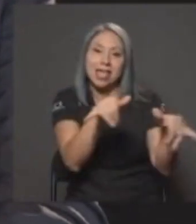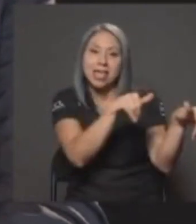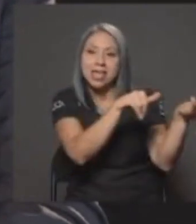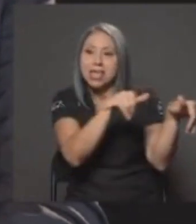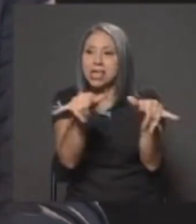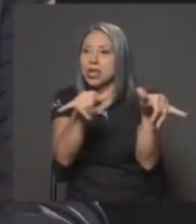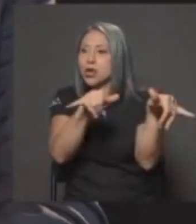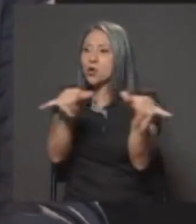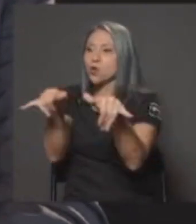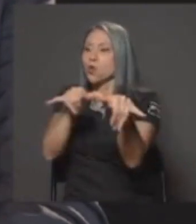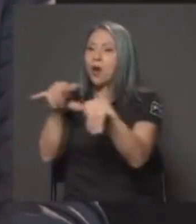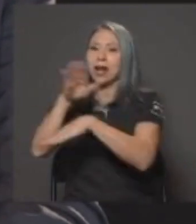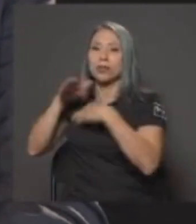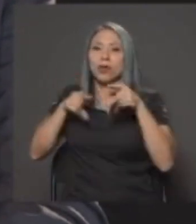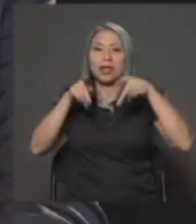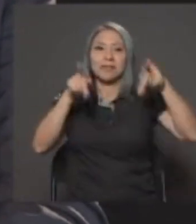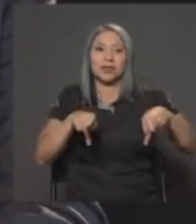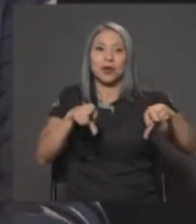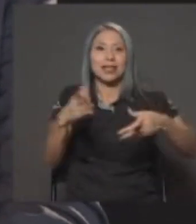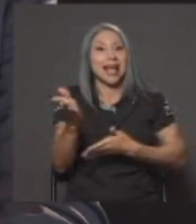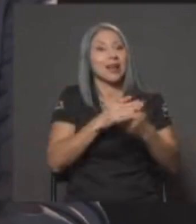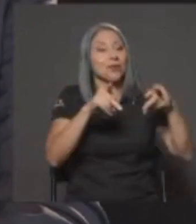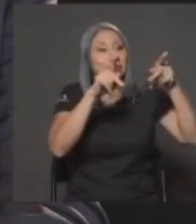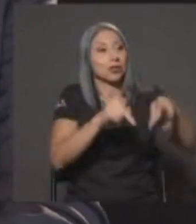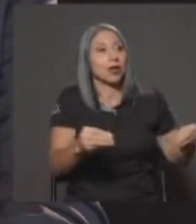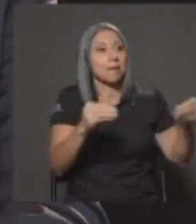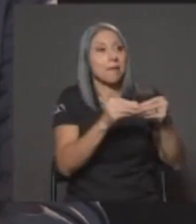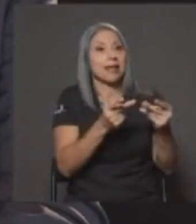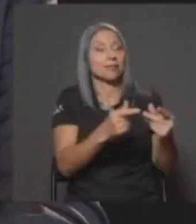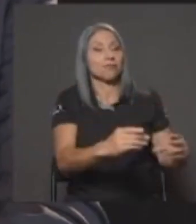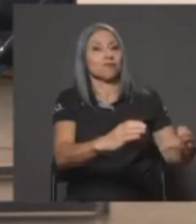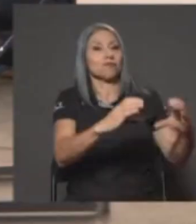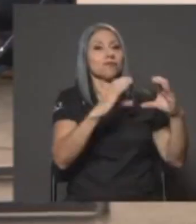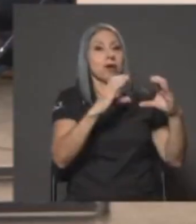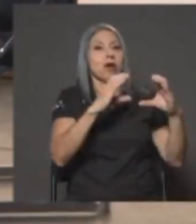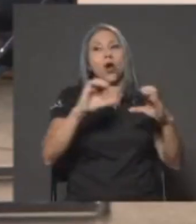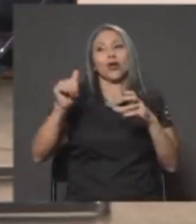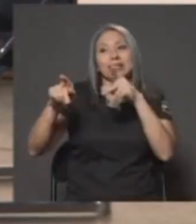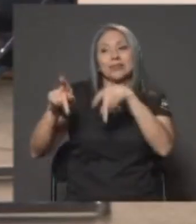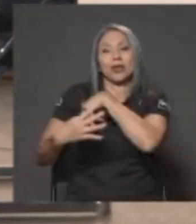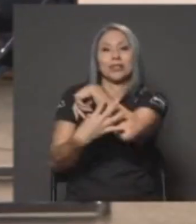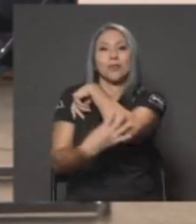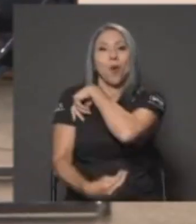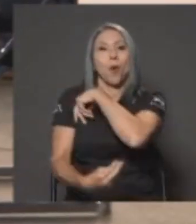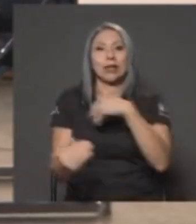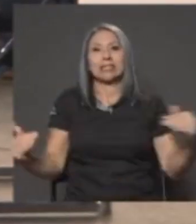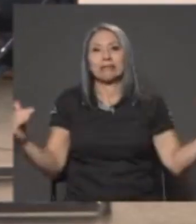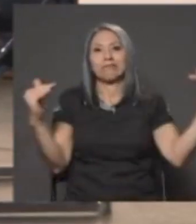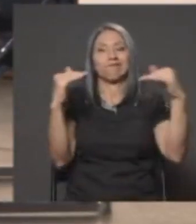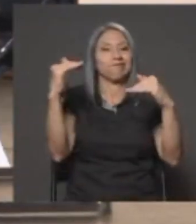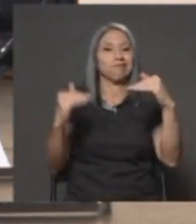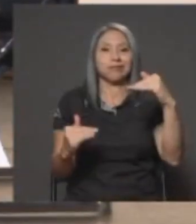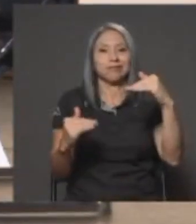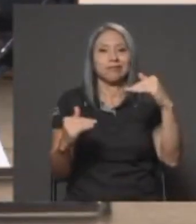recursos que a la persona pobre. Otra notita de pie de página muy breve. Ajá. Ahí se ve lo importante de la